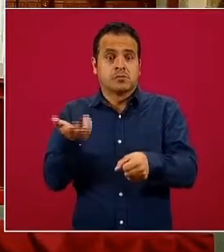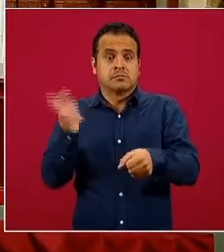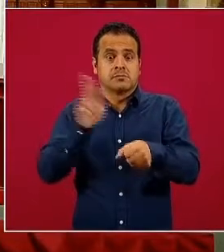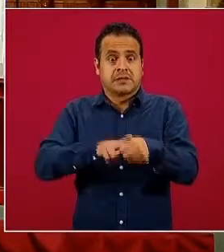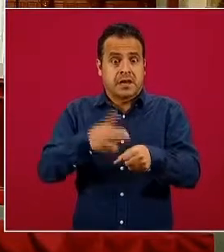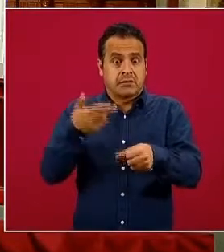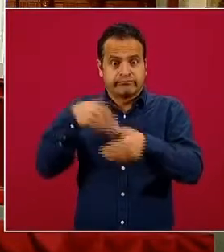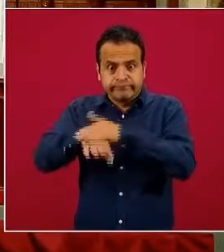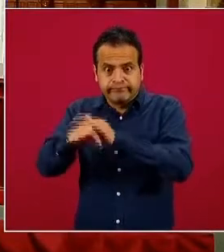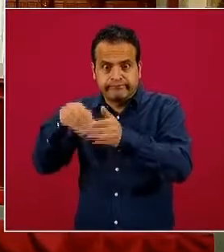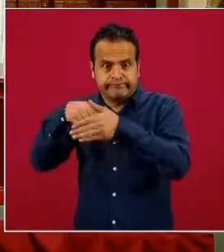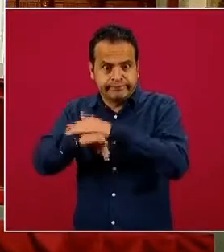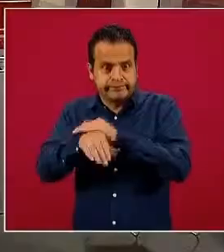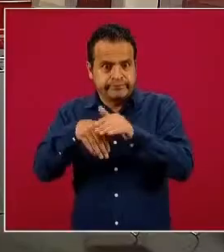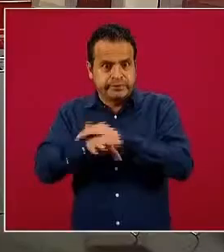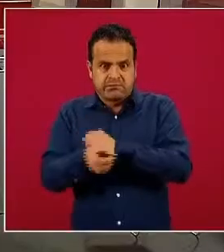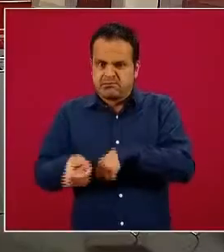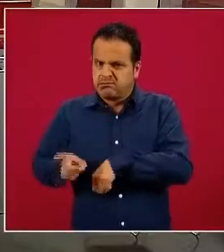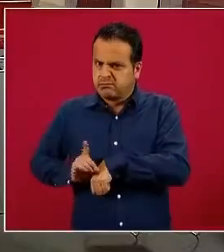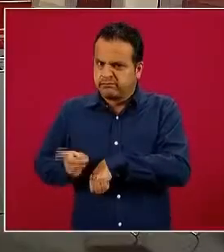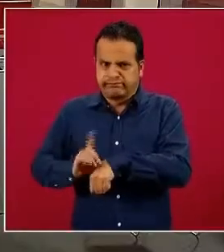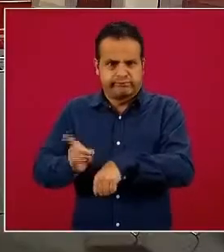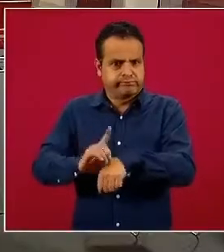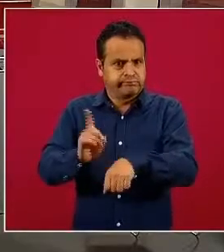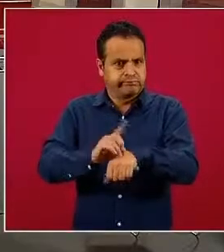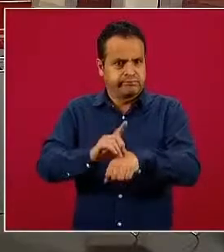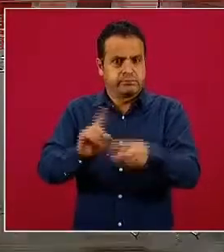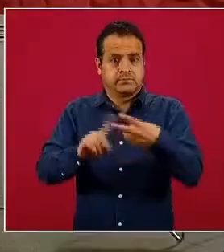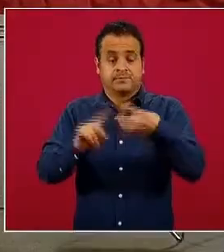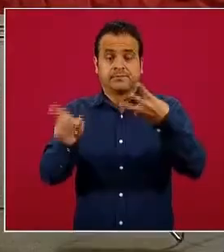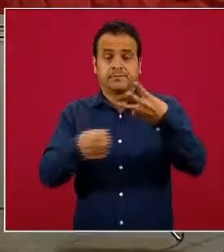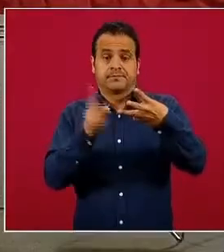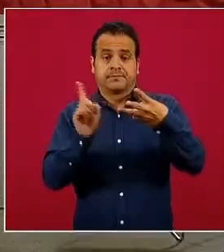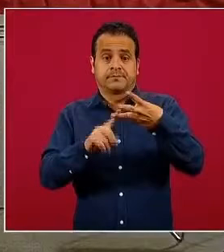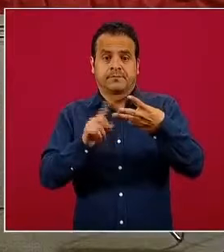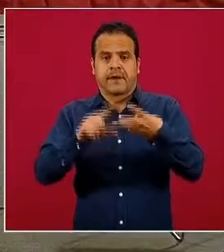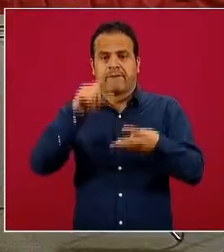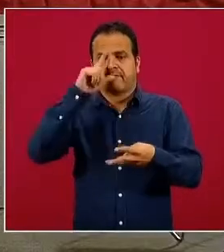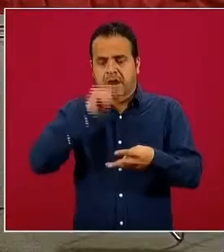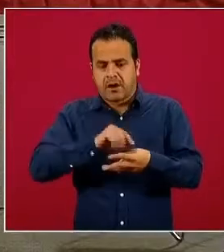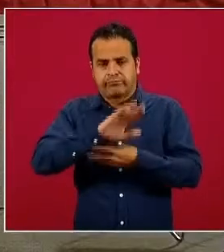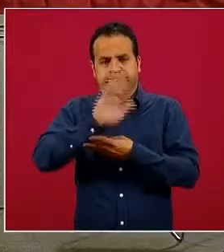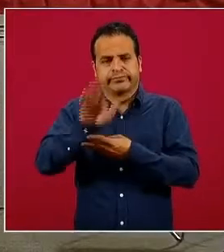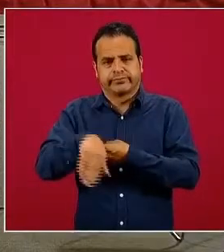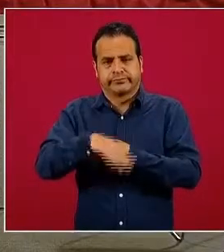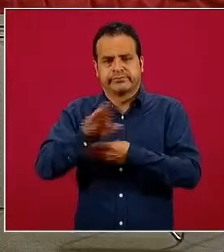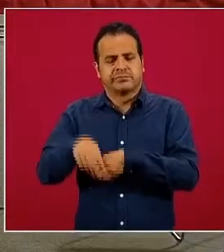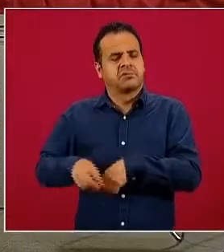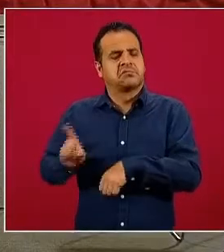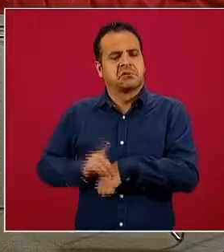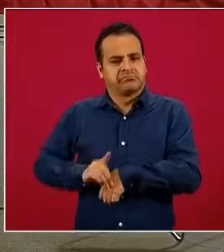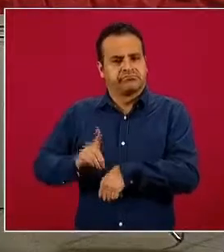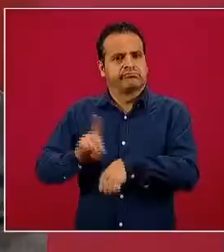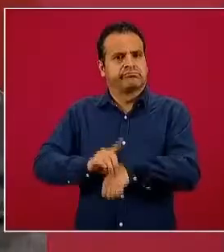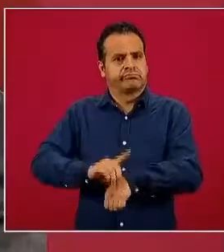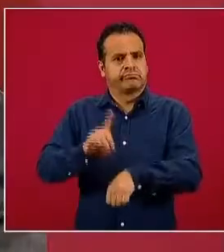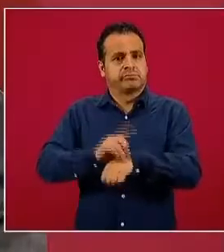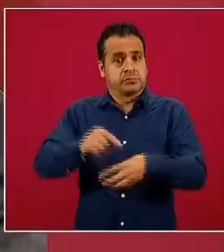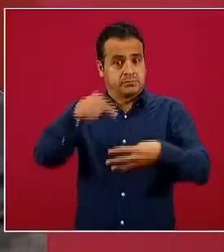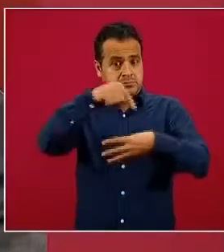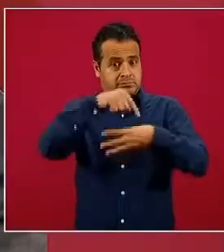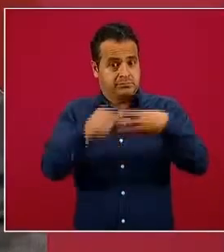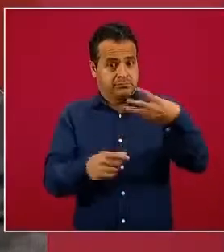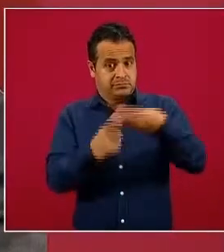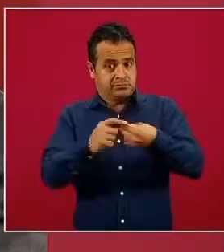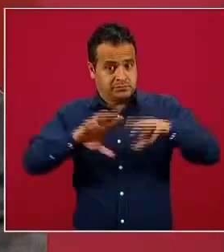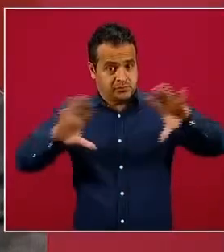día y la cantidad de personas que desafortunadamente perderán la vida por el COVID-19. El propósito de estos